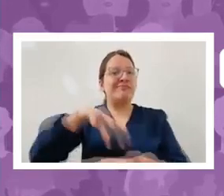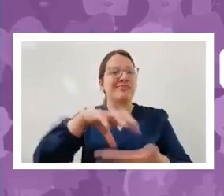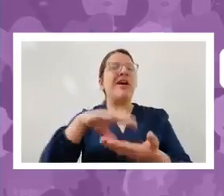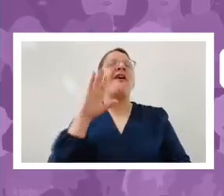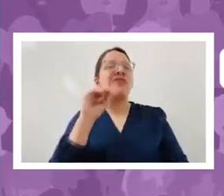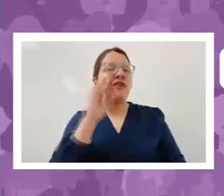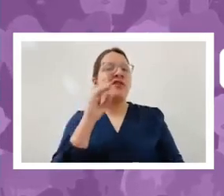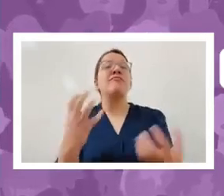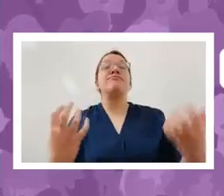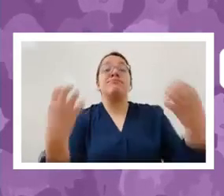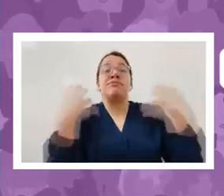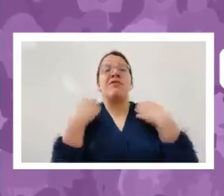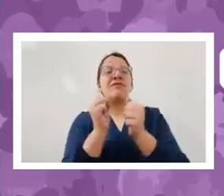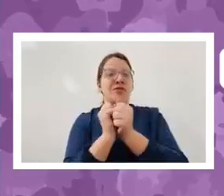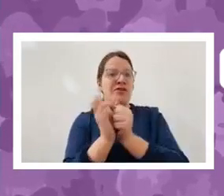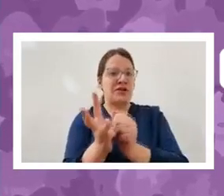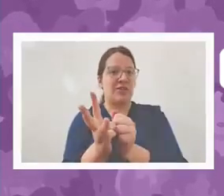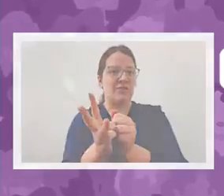se cerró hace poquito.